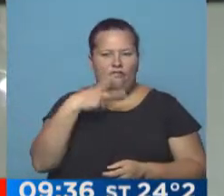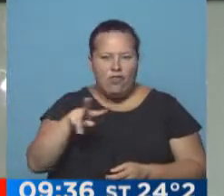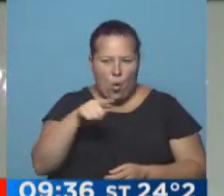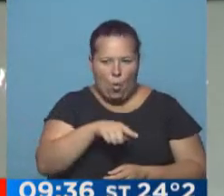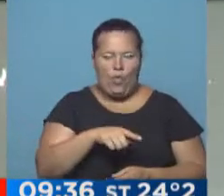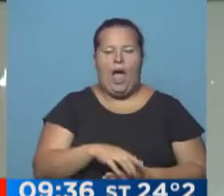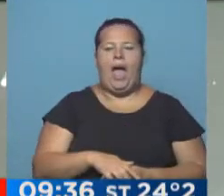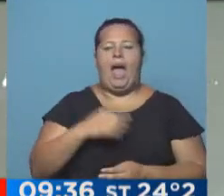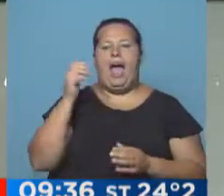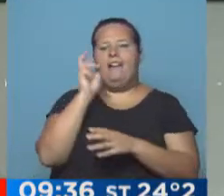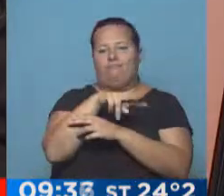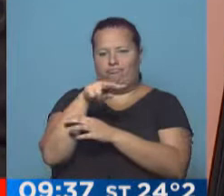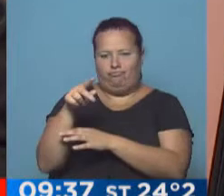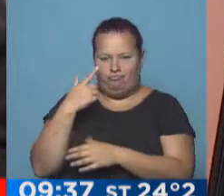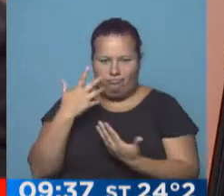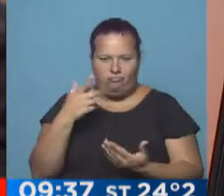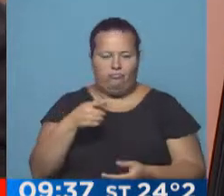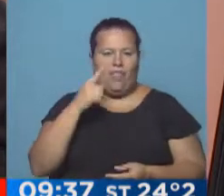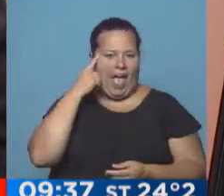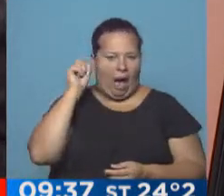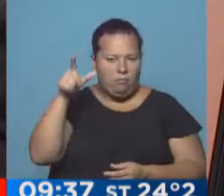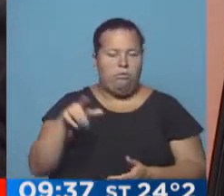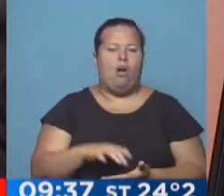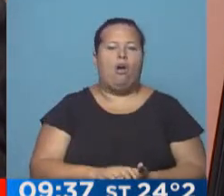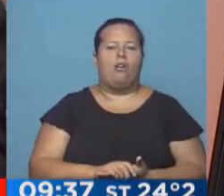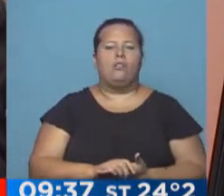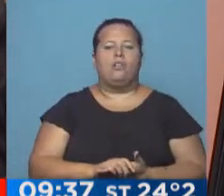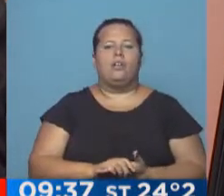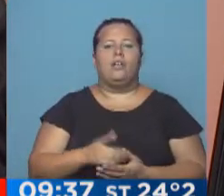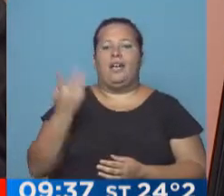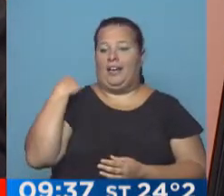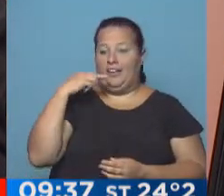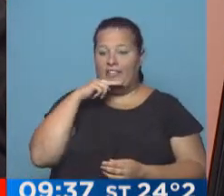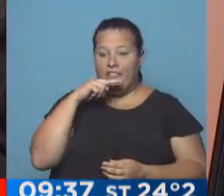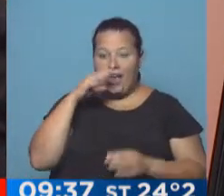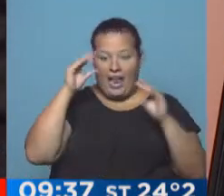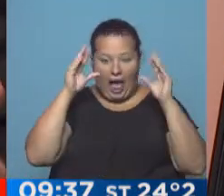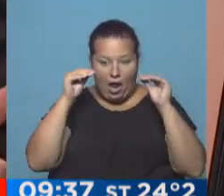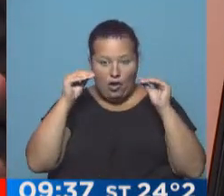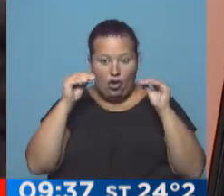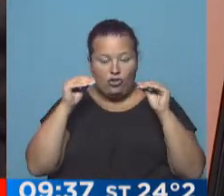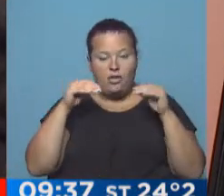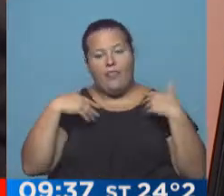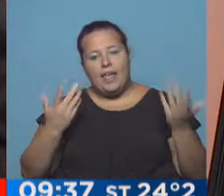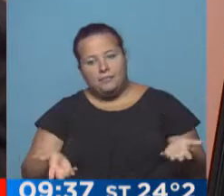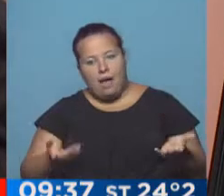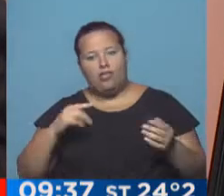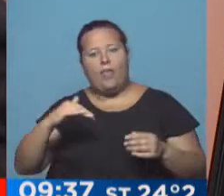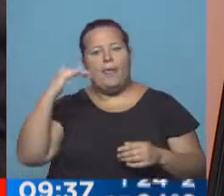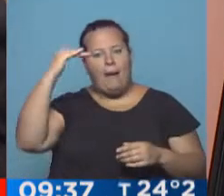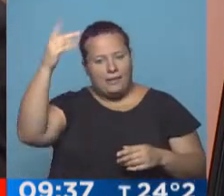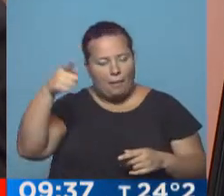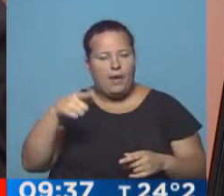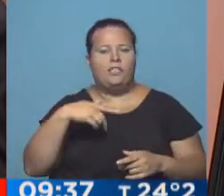la artista plástica japonesa que estuvo este viernes por la noche se desmayó en su departamento